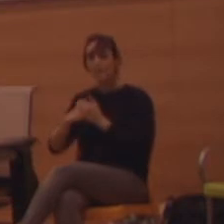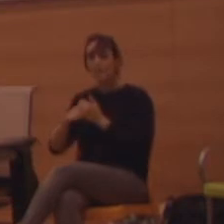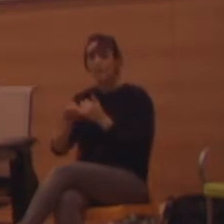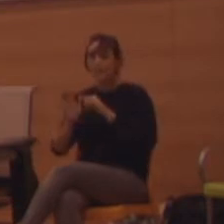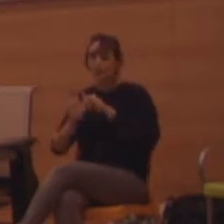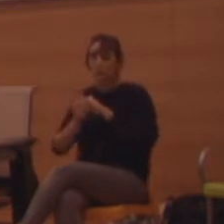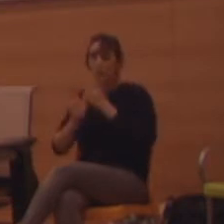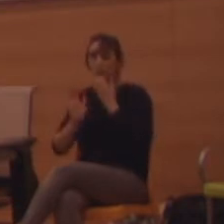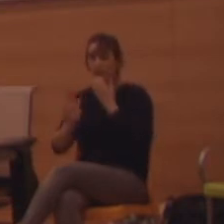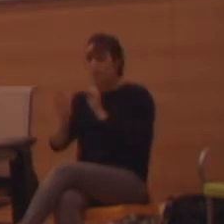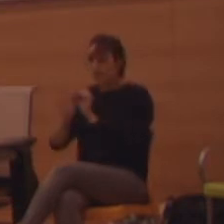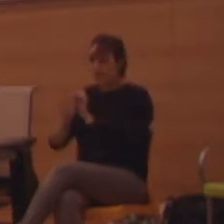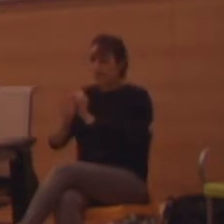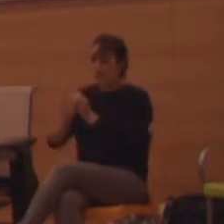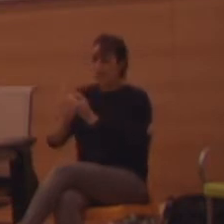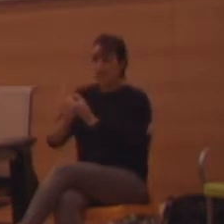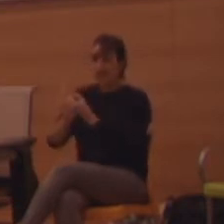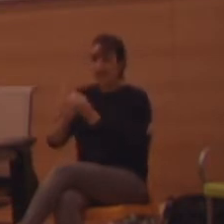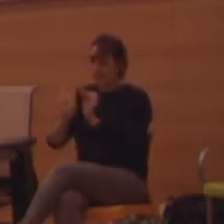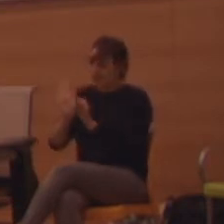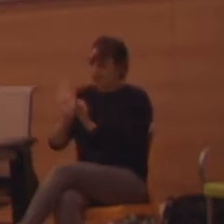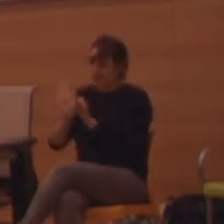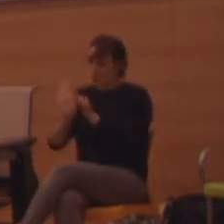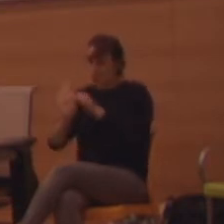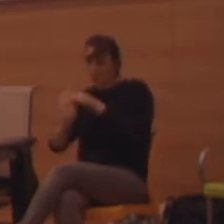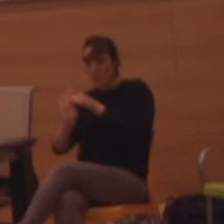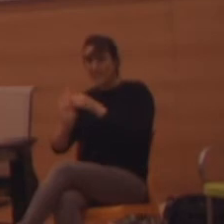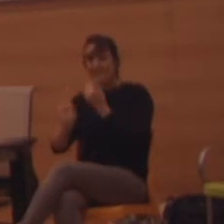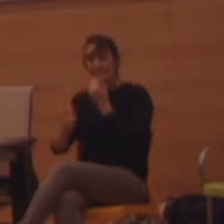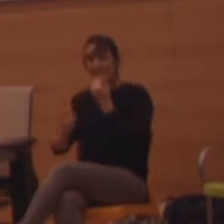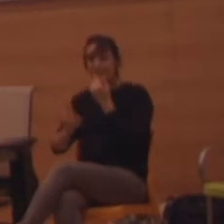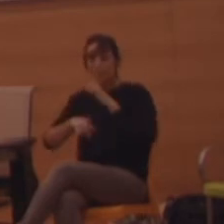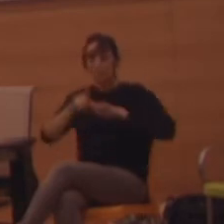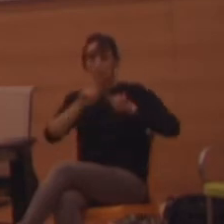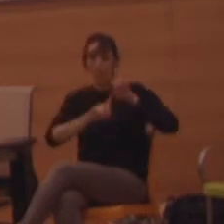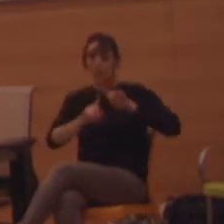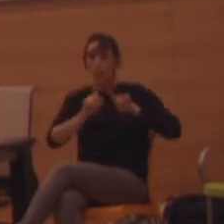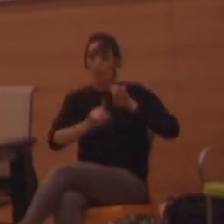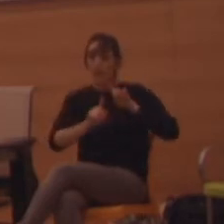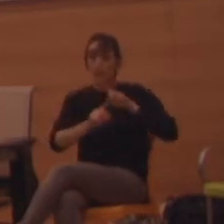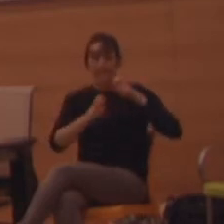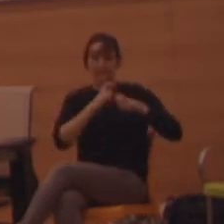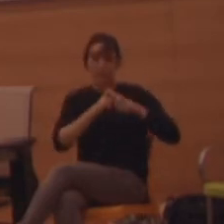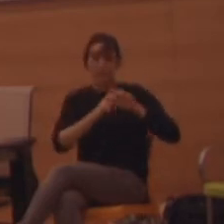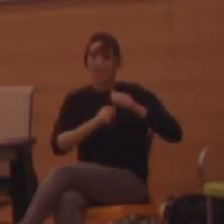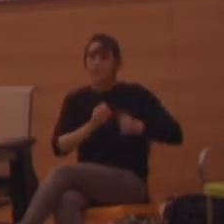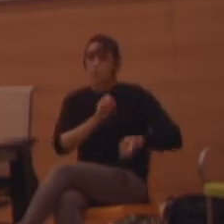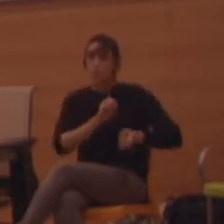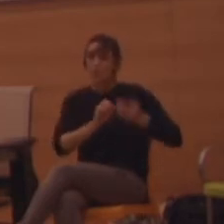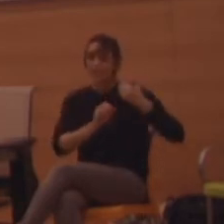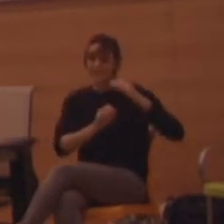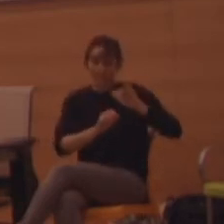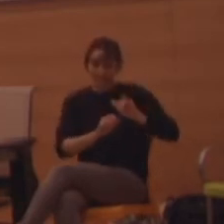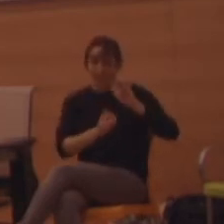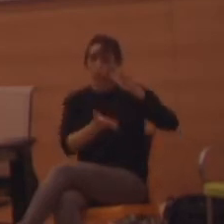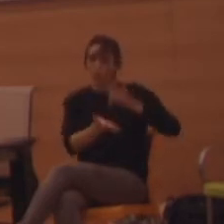introducir hacia la planta del pie. Por eso es conveniente en pacientes que tengan lesiones, drenarles luego bien, como veremos, y que